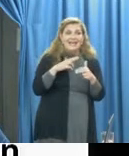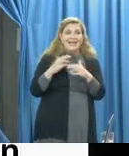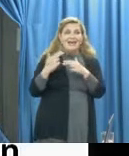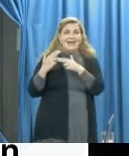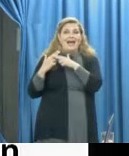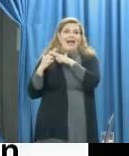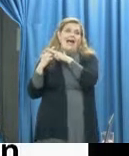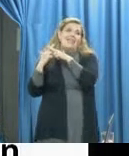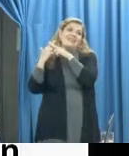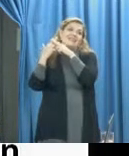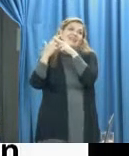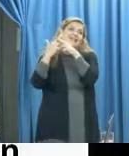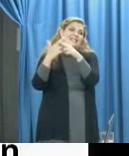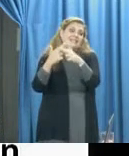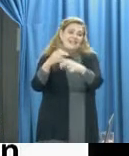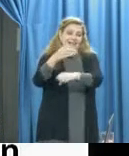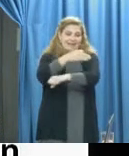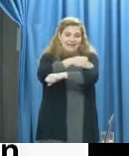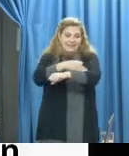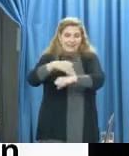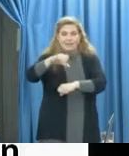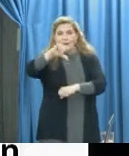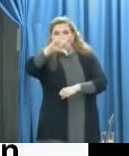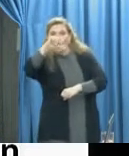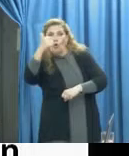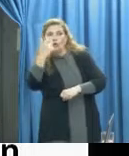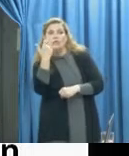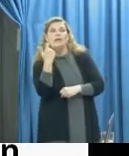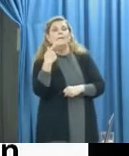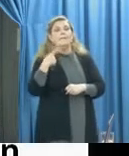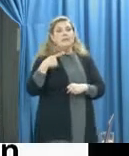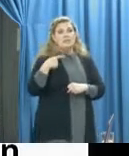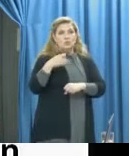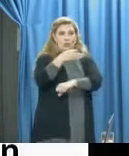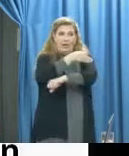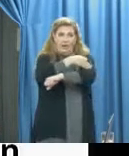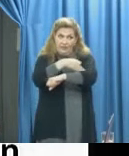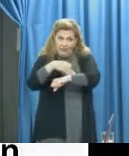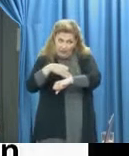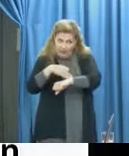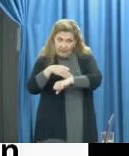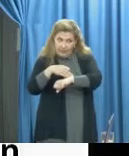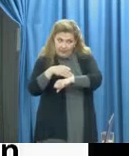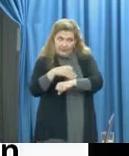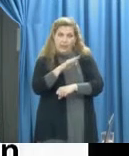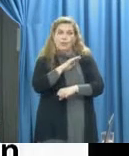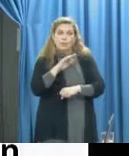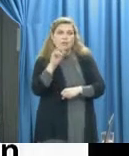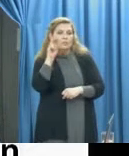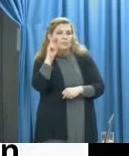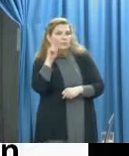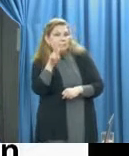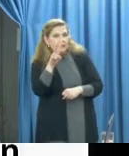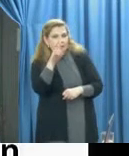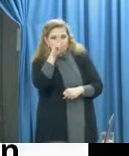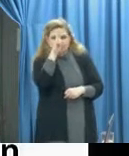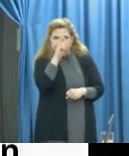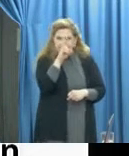antecedentes heredofamiliares, si existe otro familiar con sordera, podemos sospechar que puede ser de causa hereditaria.